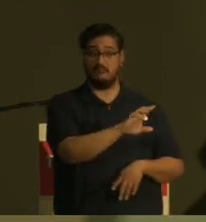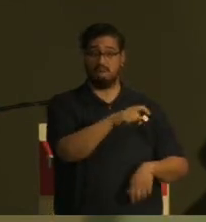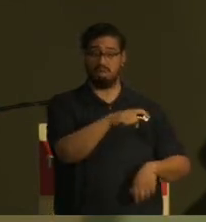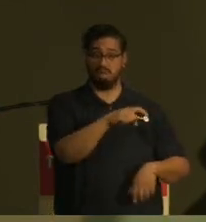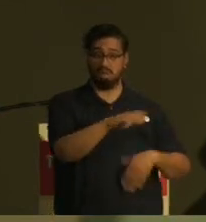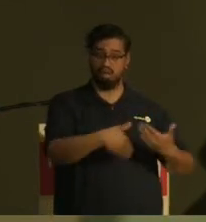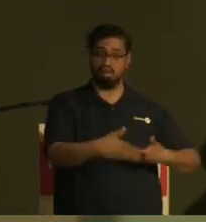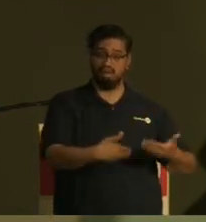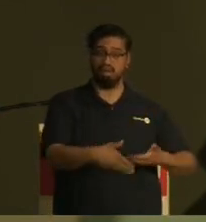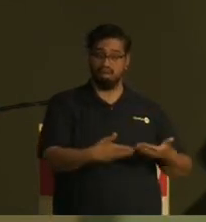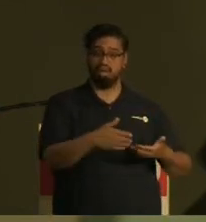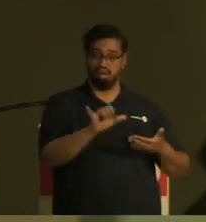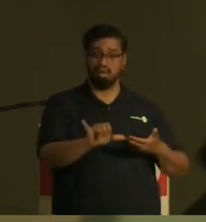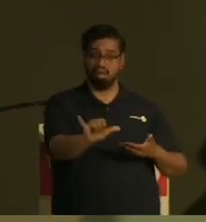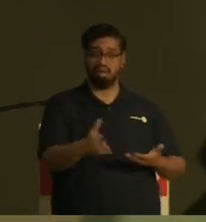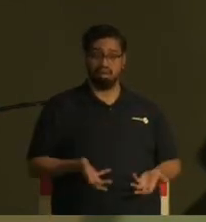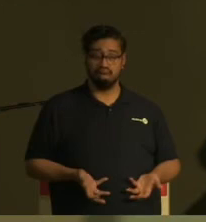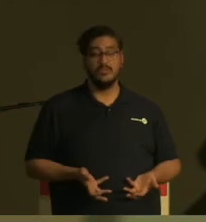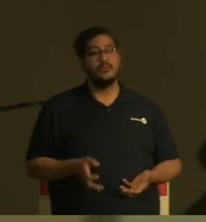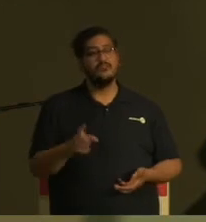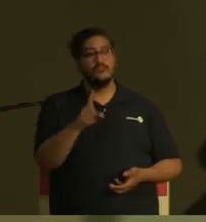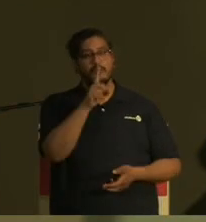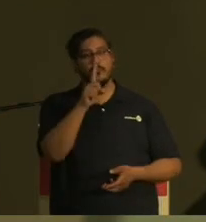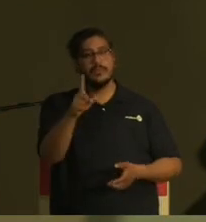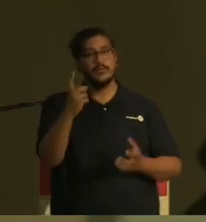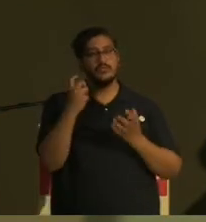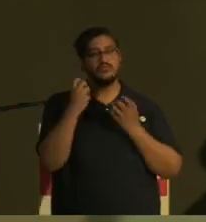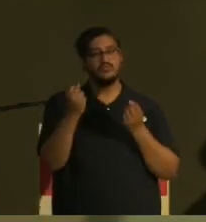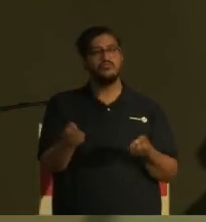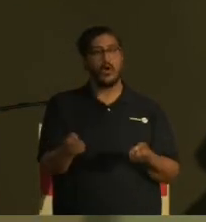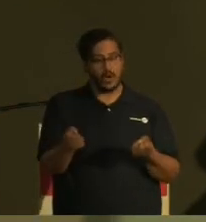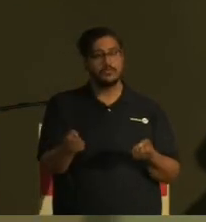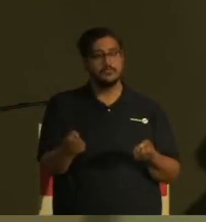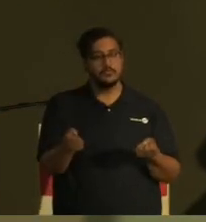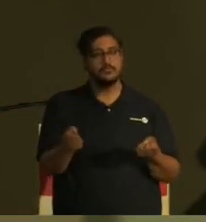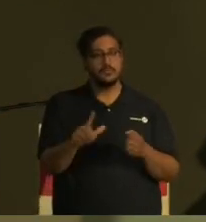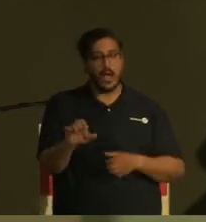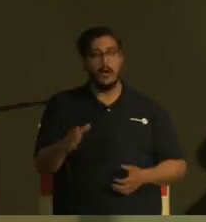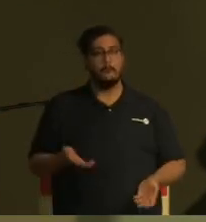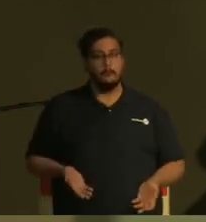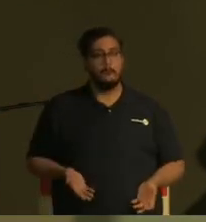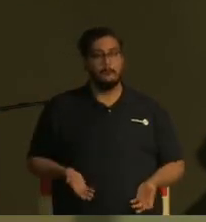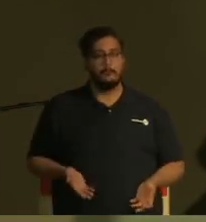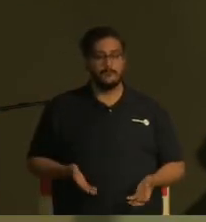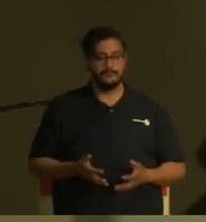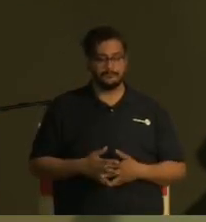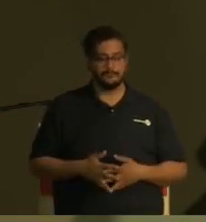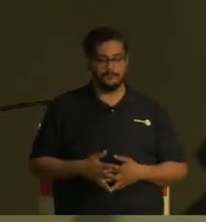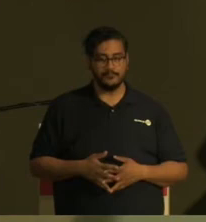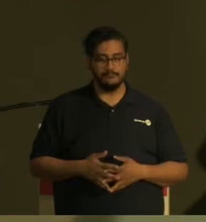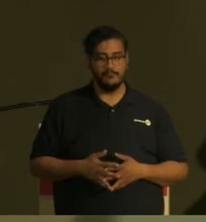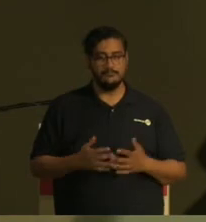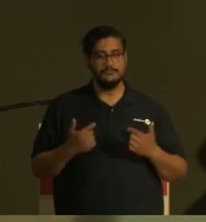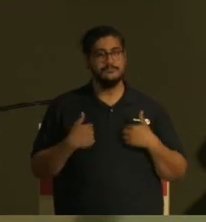about is through a very strong idiolect, very strong, you know,